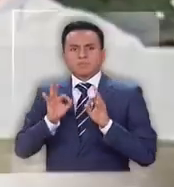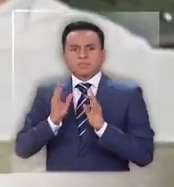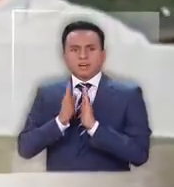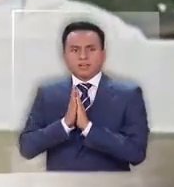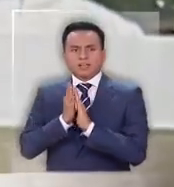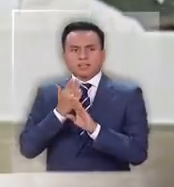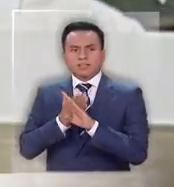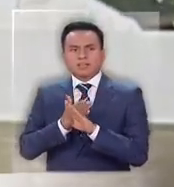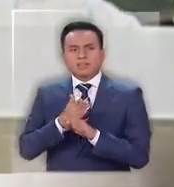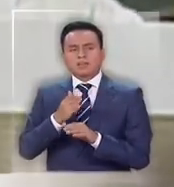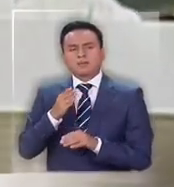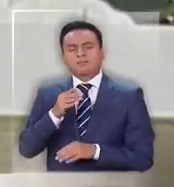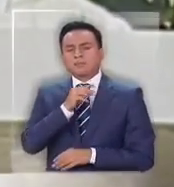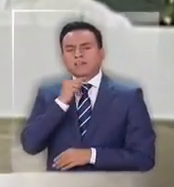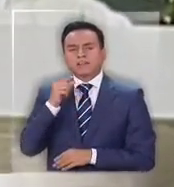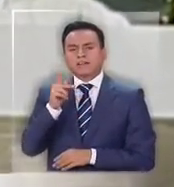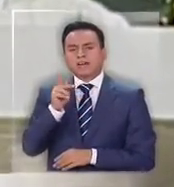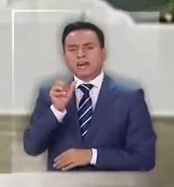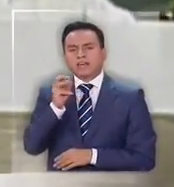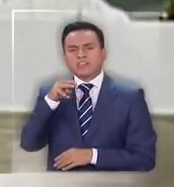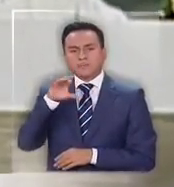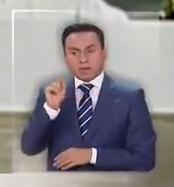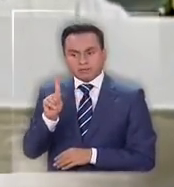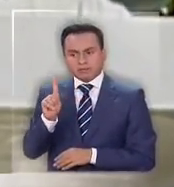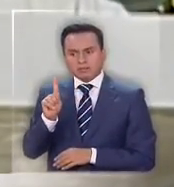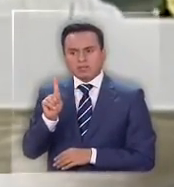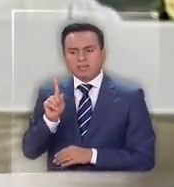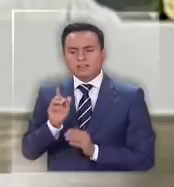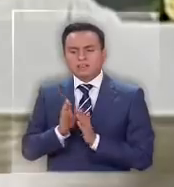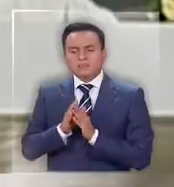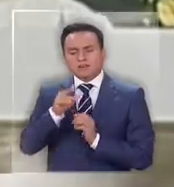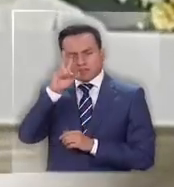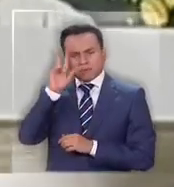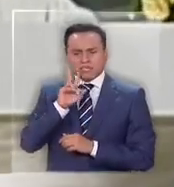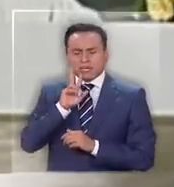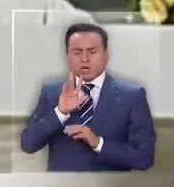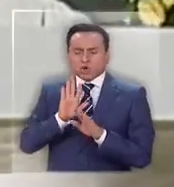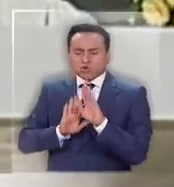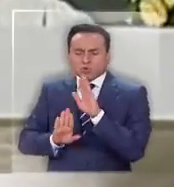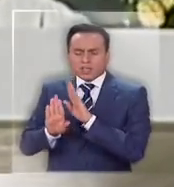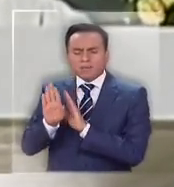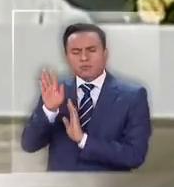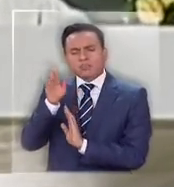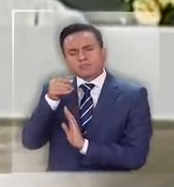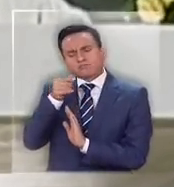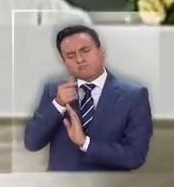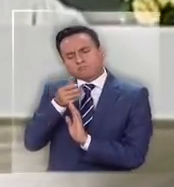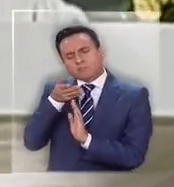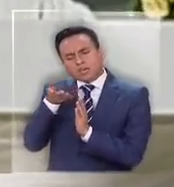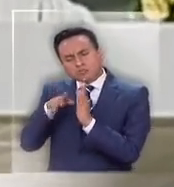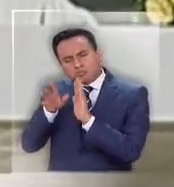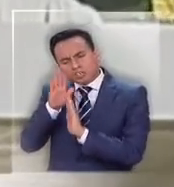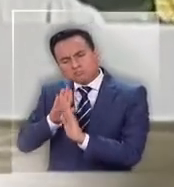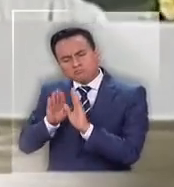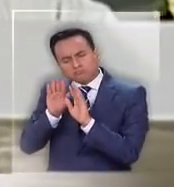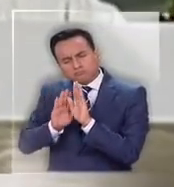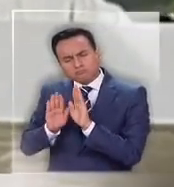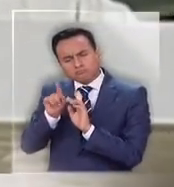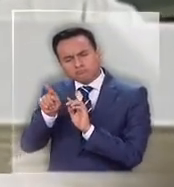por el querido padre Fernando Caradima, para que la Santísima Virgen María lo consuele y lo proteja en estos días.